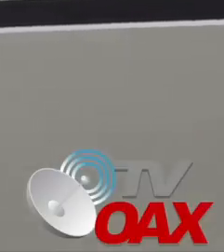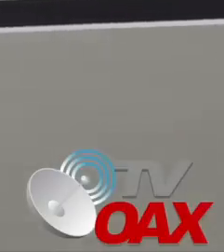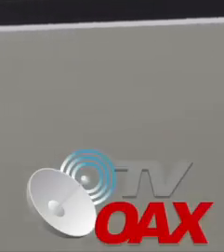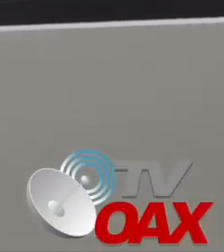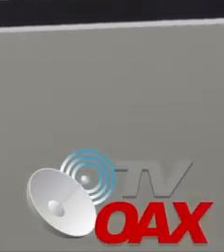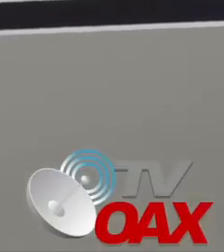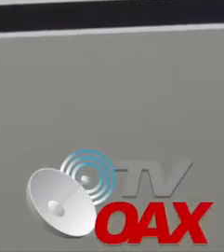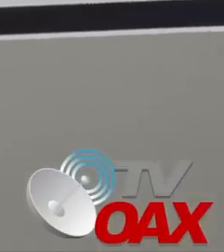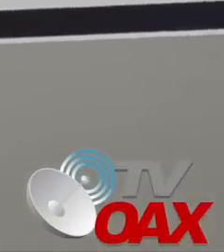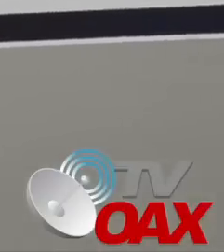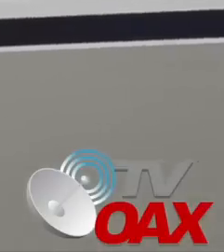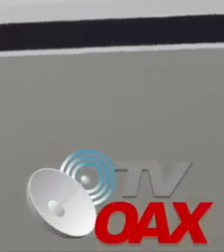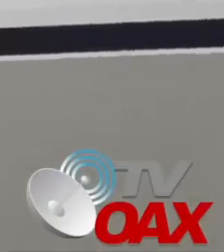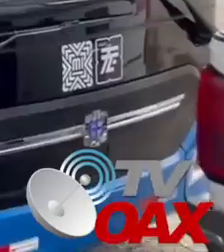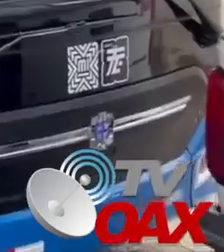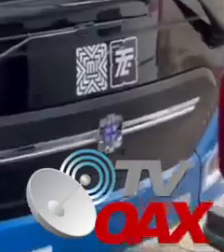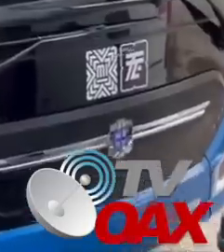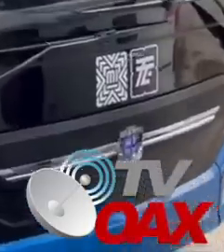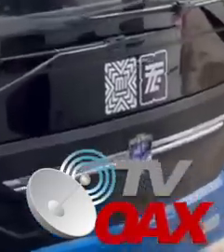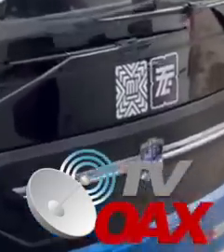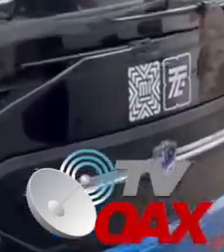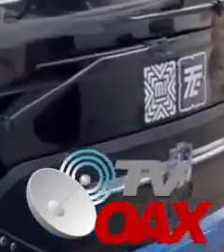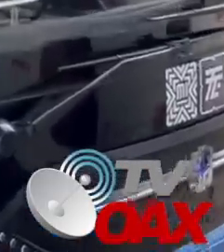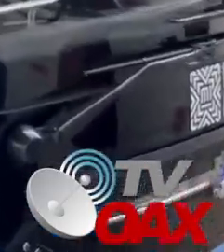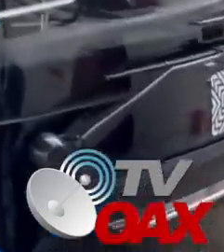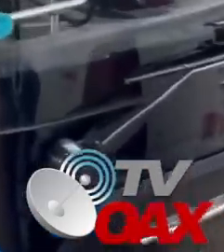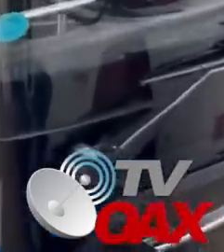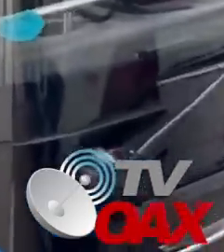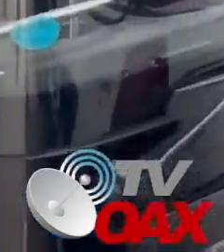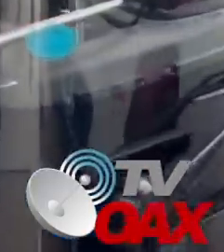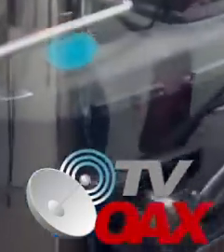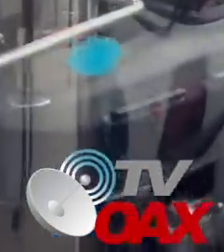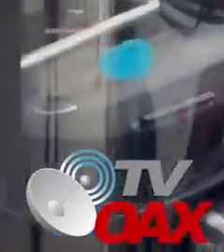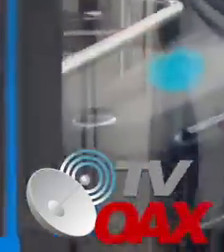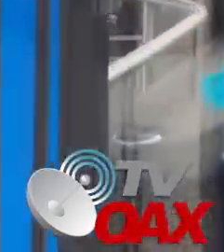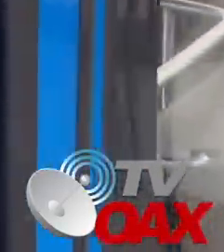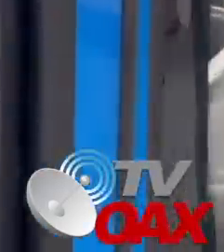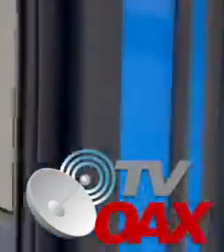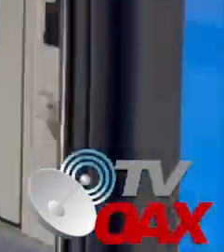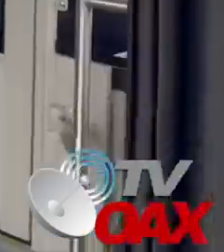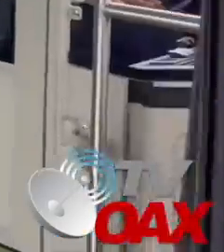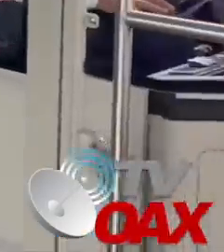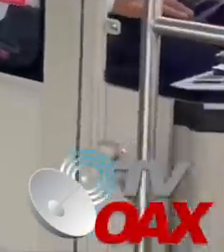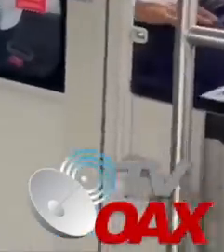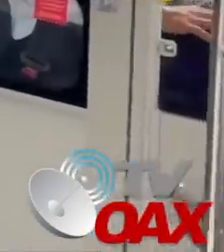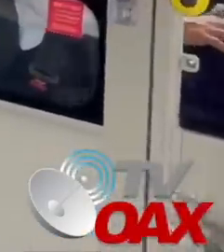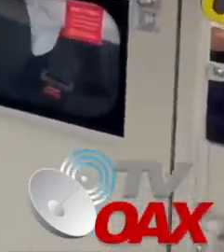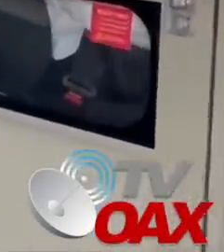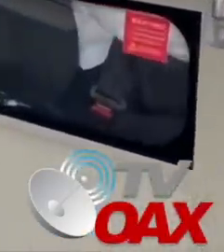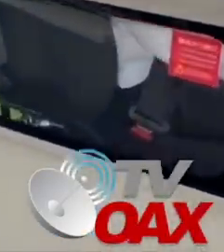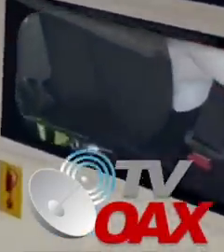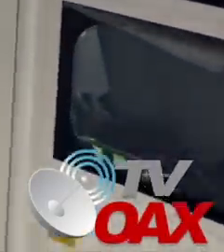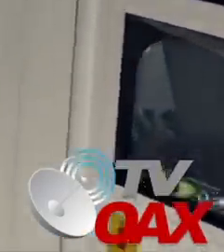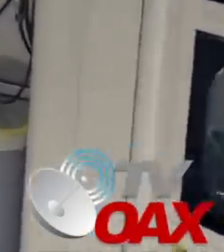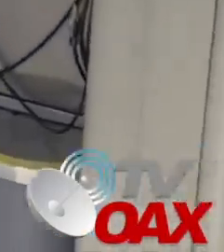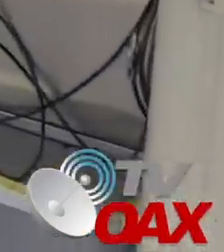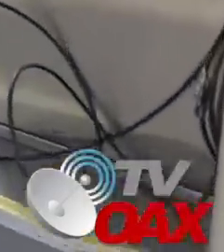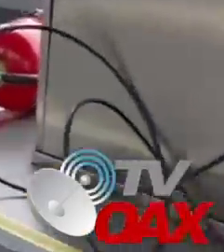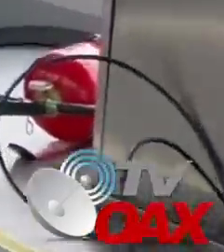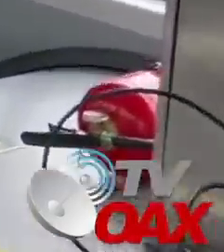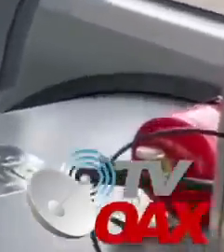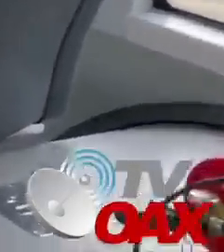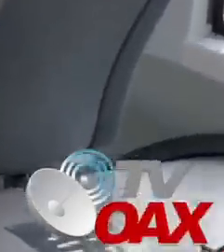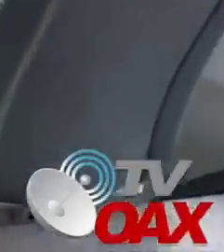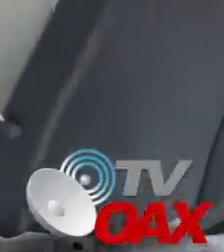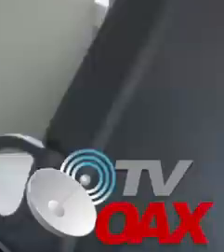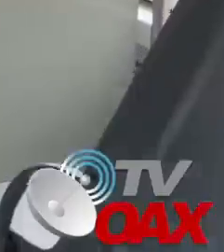nombres de las estaciones que ahora forman este primer trolebús elevado que funcionará en Iztapalapa y